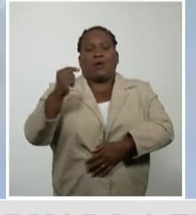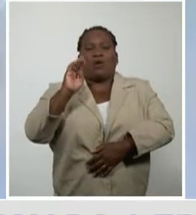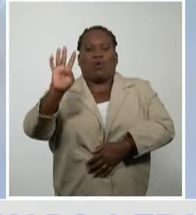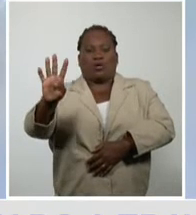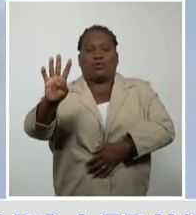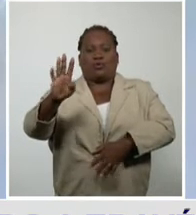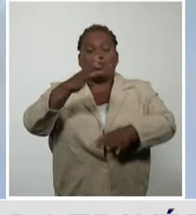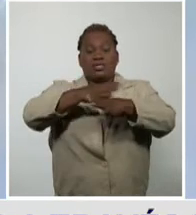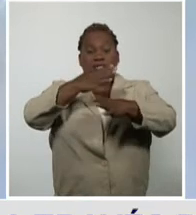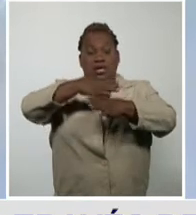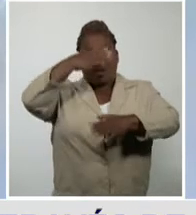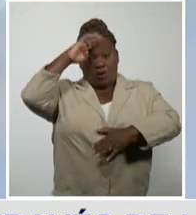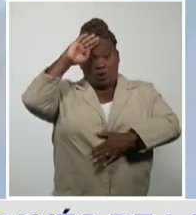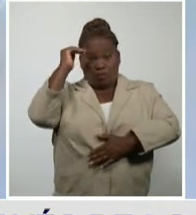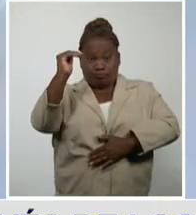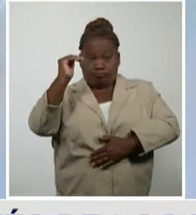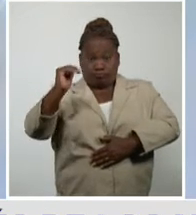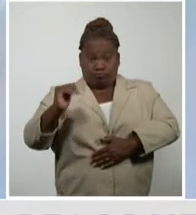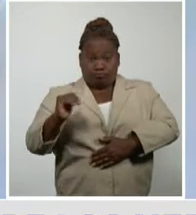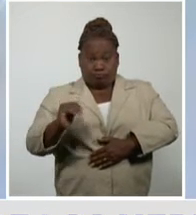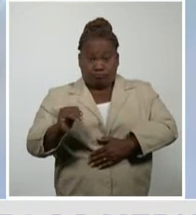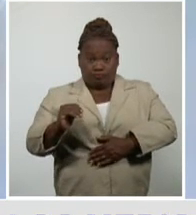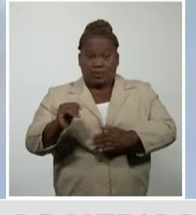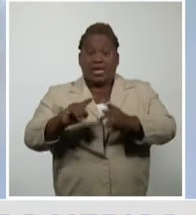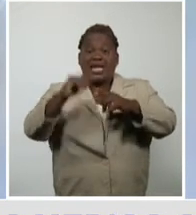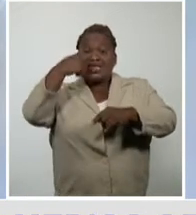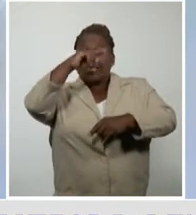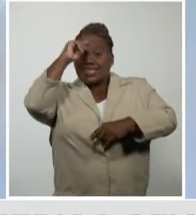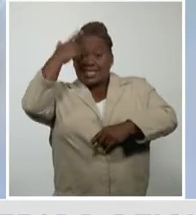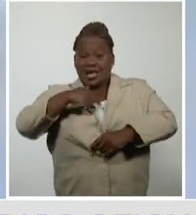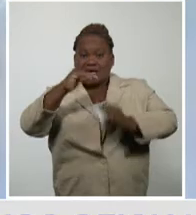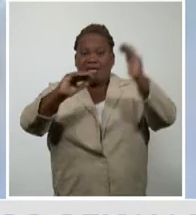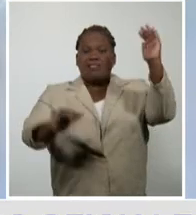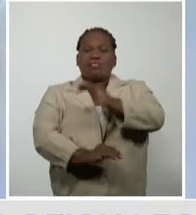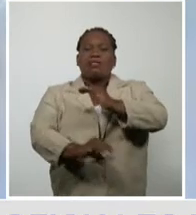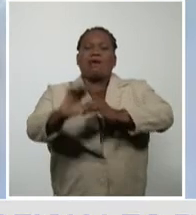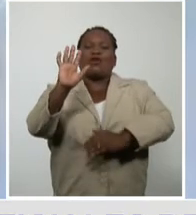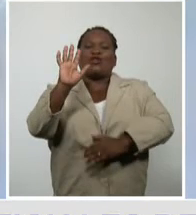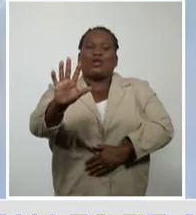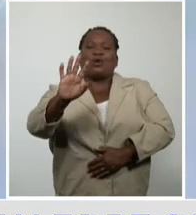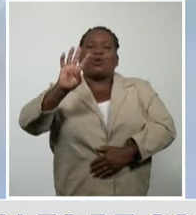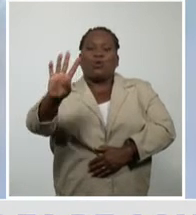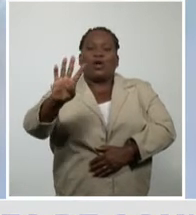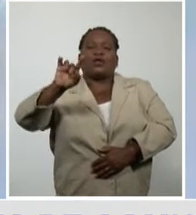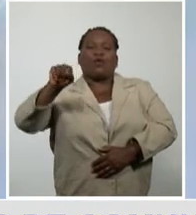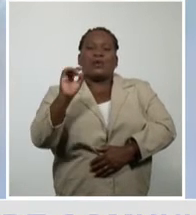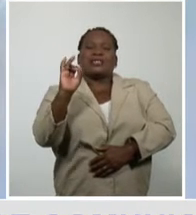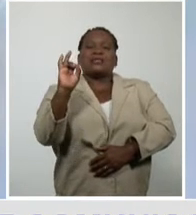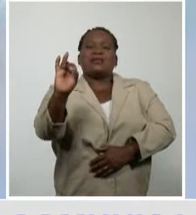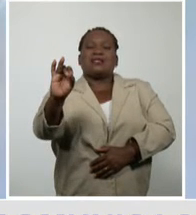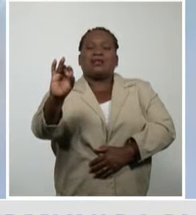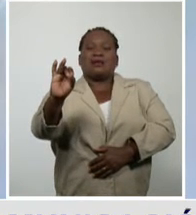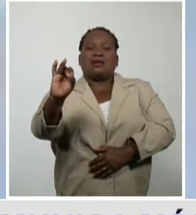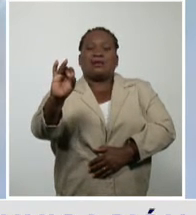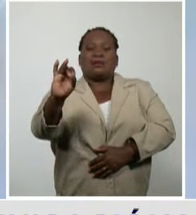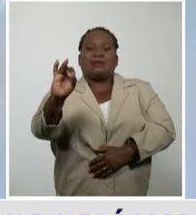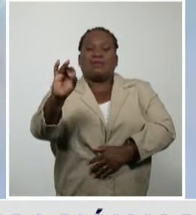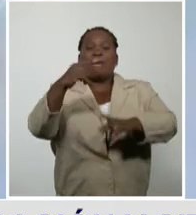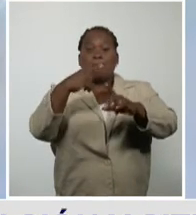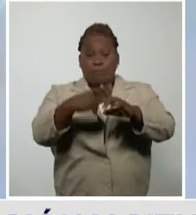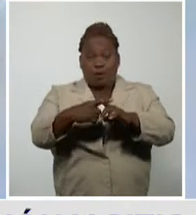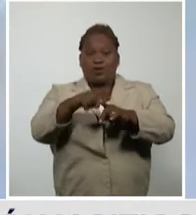Santiago, también una tasa por debajo de 5%, en este caso 4,7% por